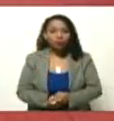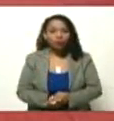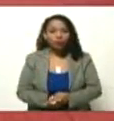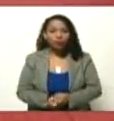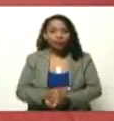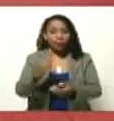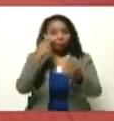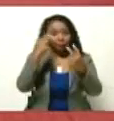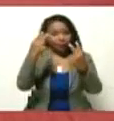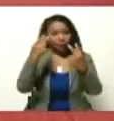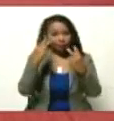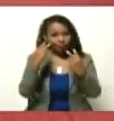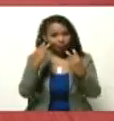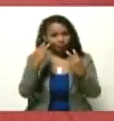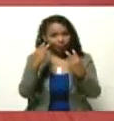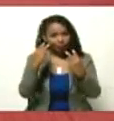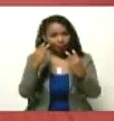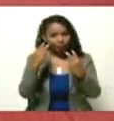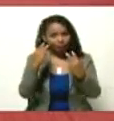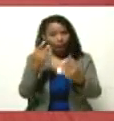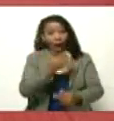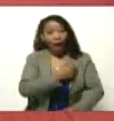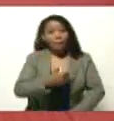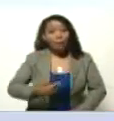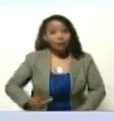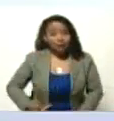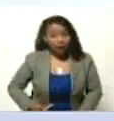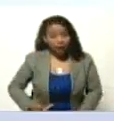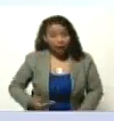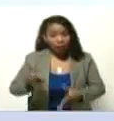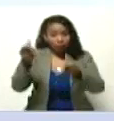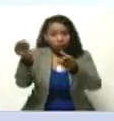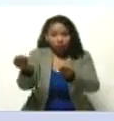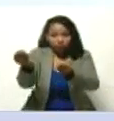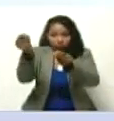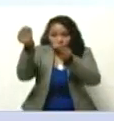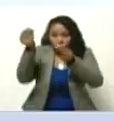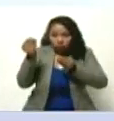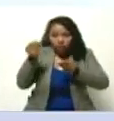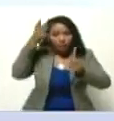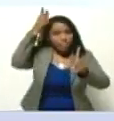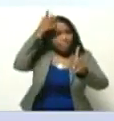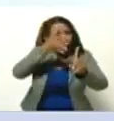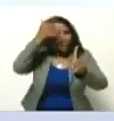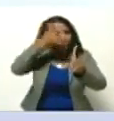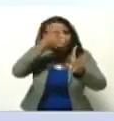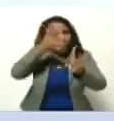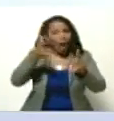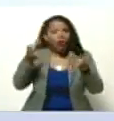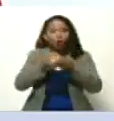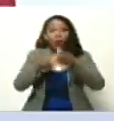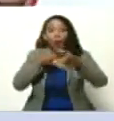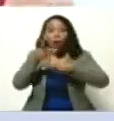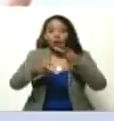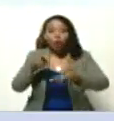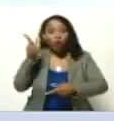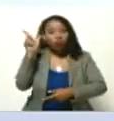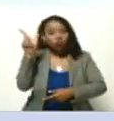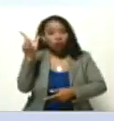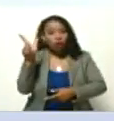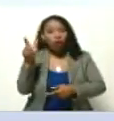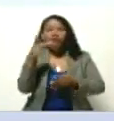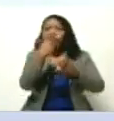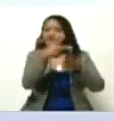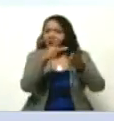Mira, el presidente nos ha dado una instrucción al partido, o nos dio